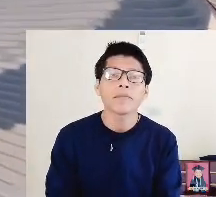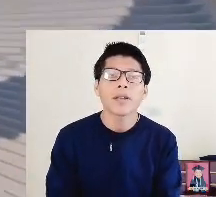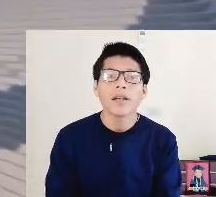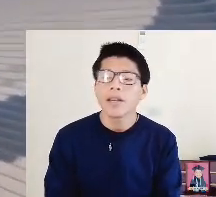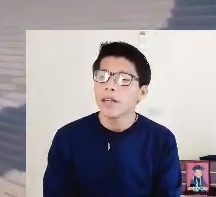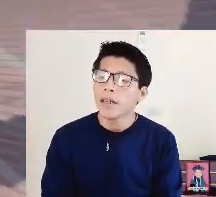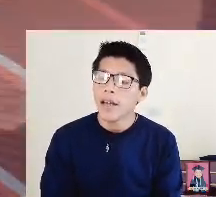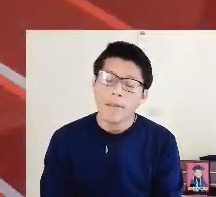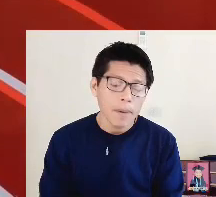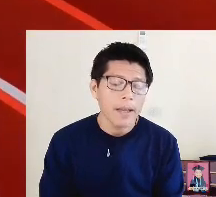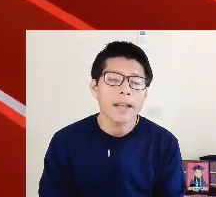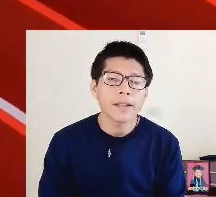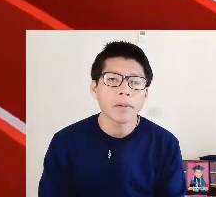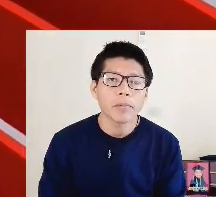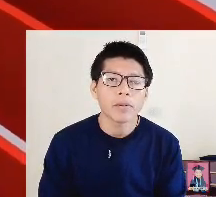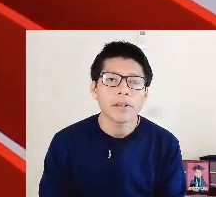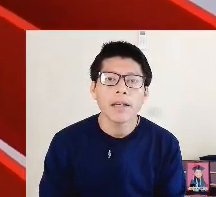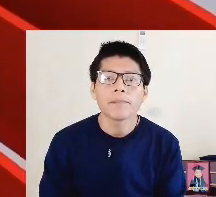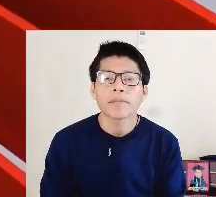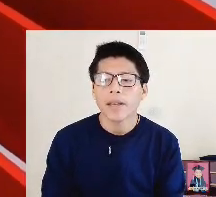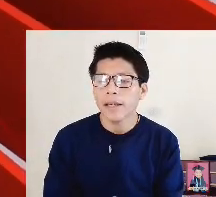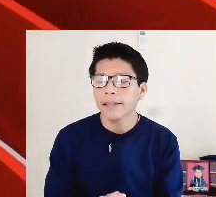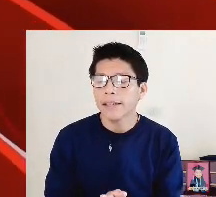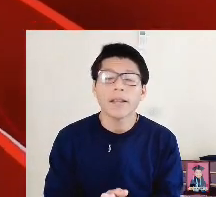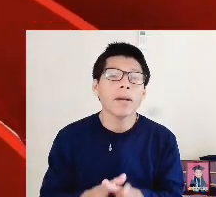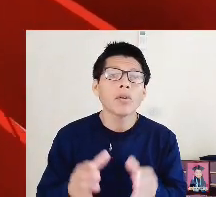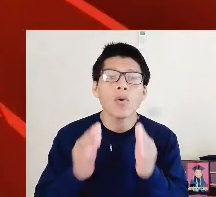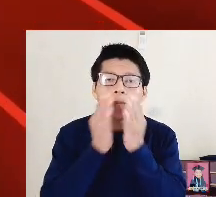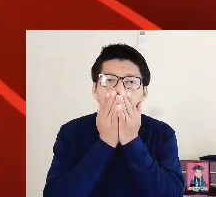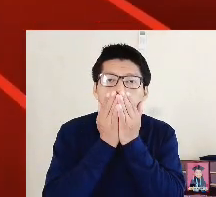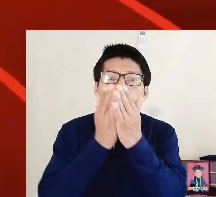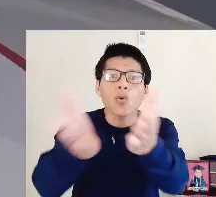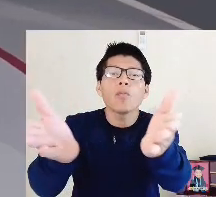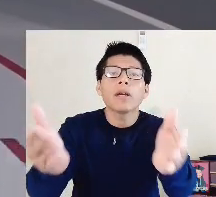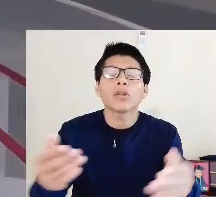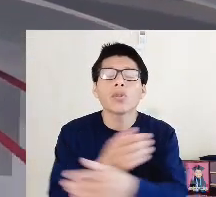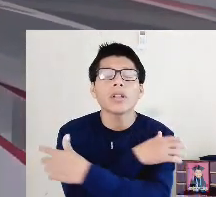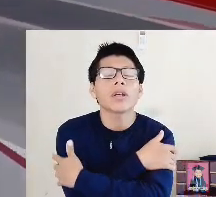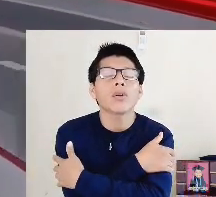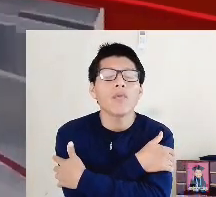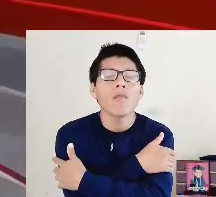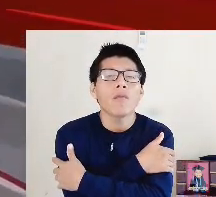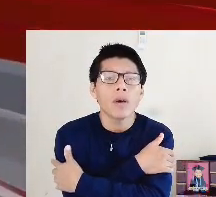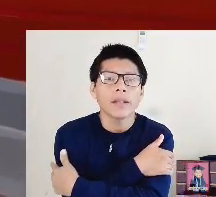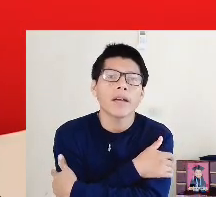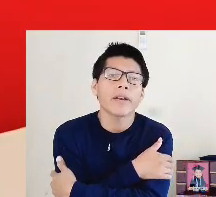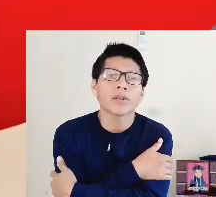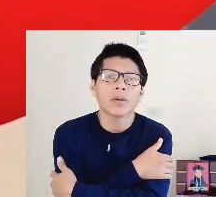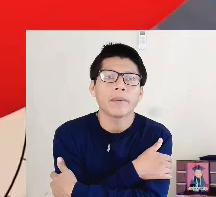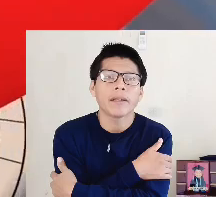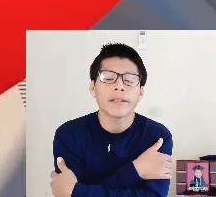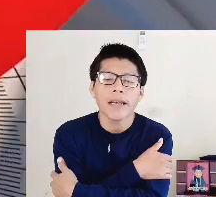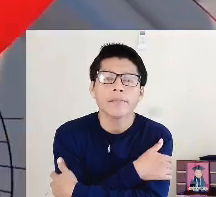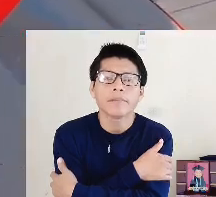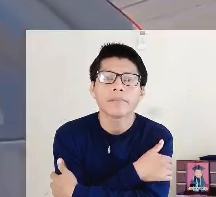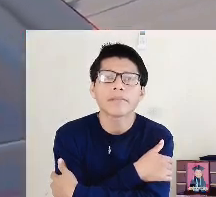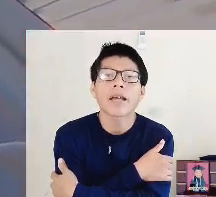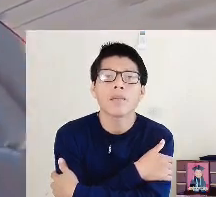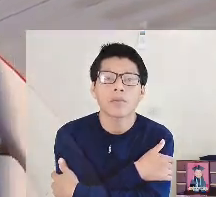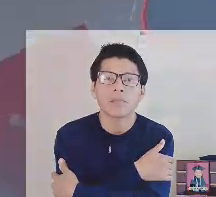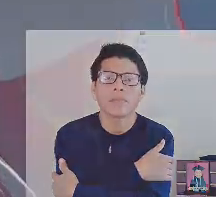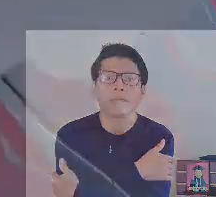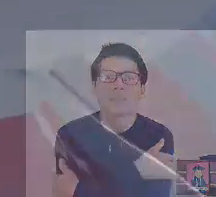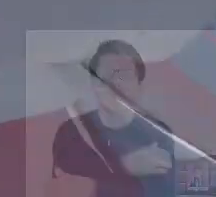y para adelante mi amor dale este te mando un beso y un fuerte abrazo bebé sale